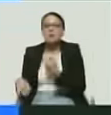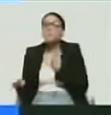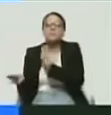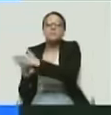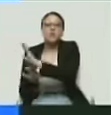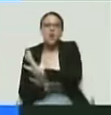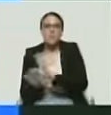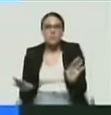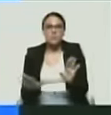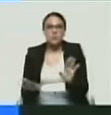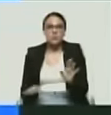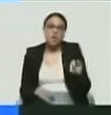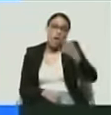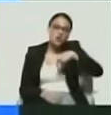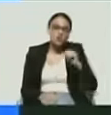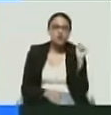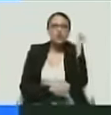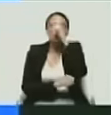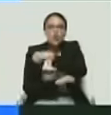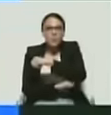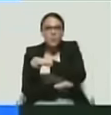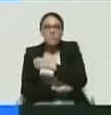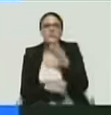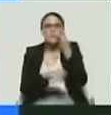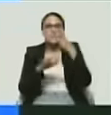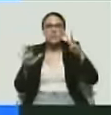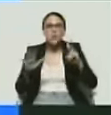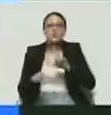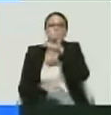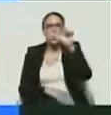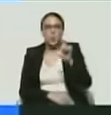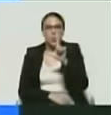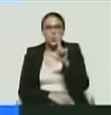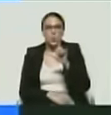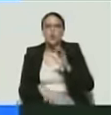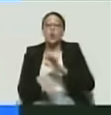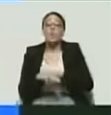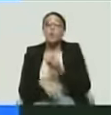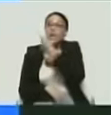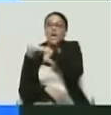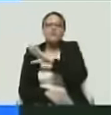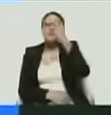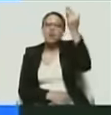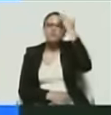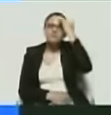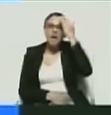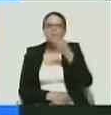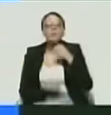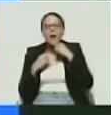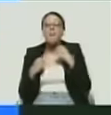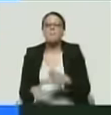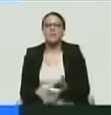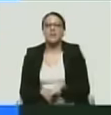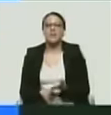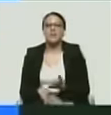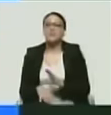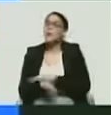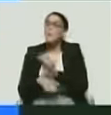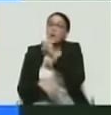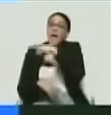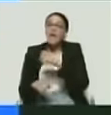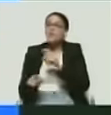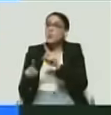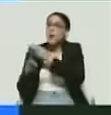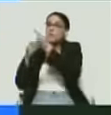julio. Aunque ellos ya se sienten derrotados. Porque siempre han cantado fraude cuando pierden. ¿Y por qué cantan fraude